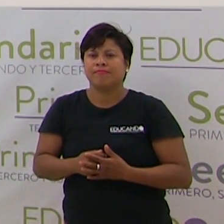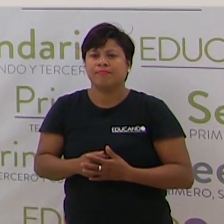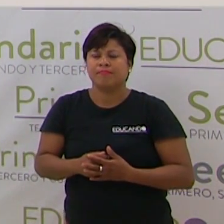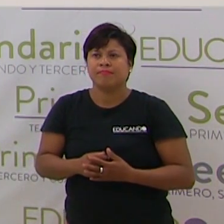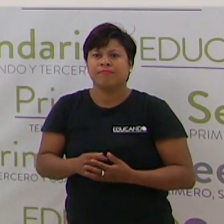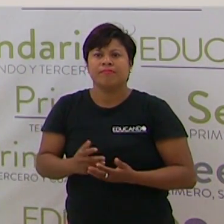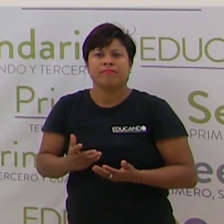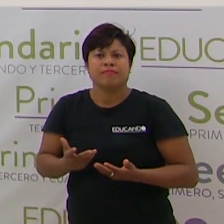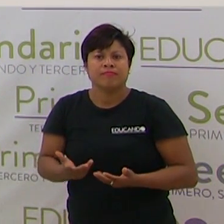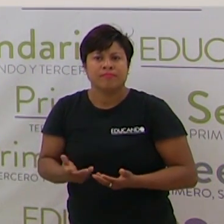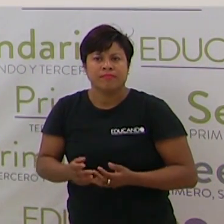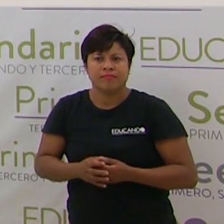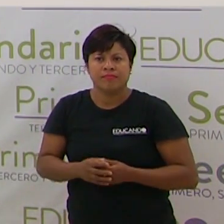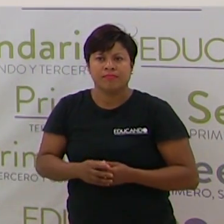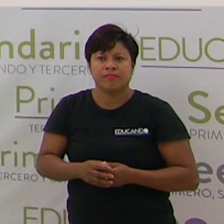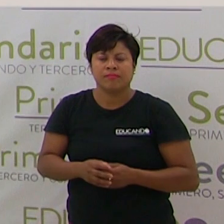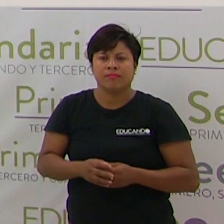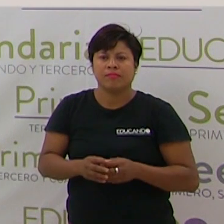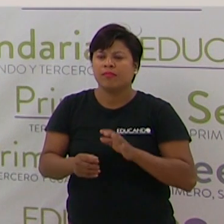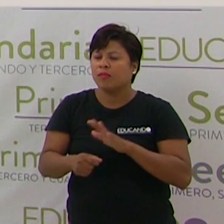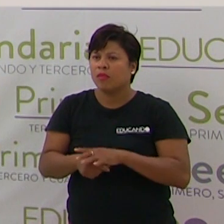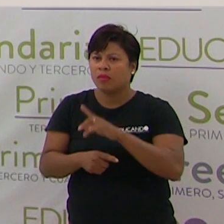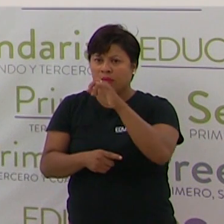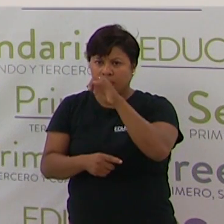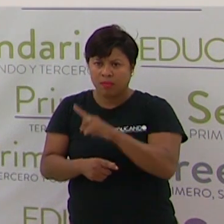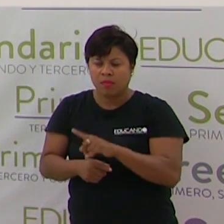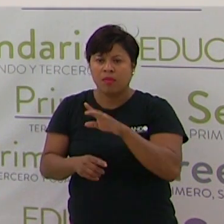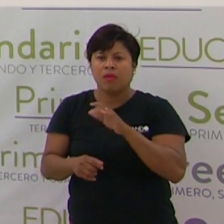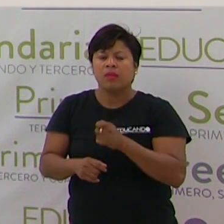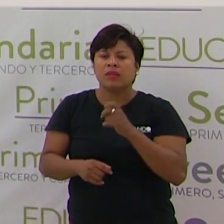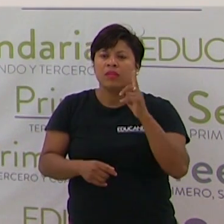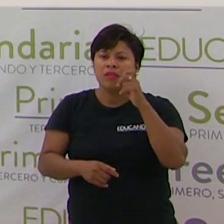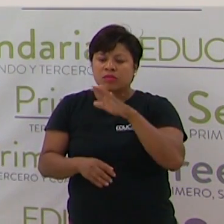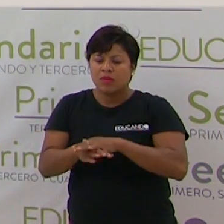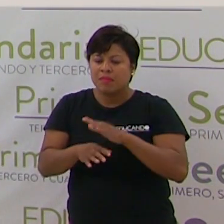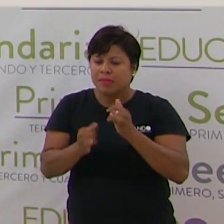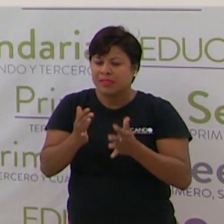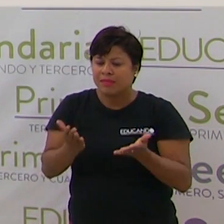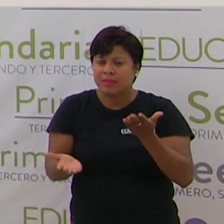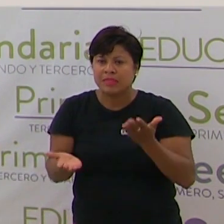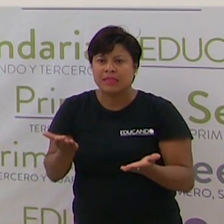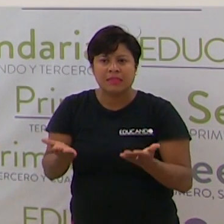¿En qué parejas fue difícil decir cuál pesaba más?